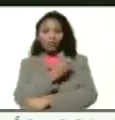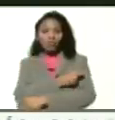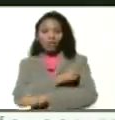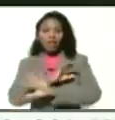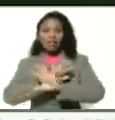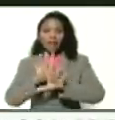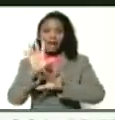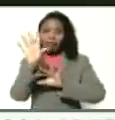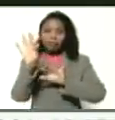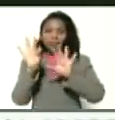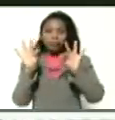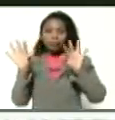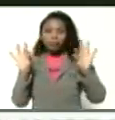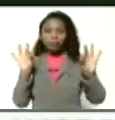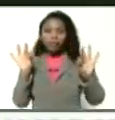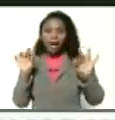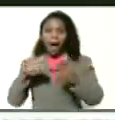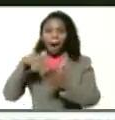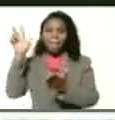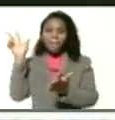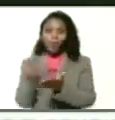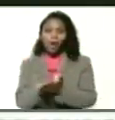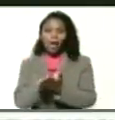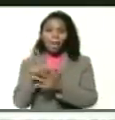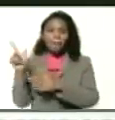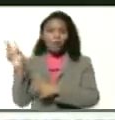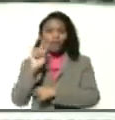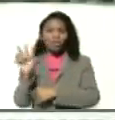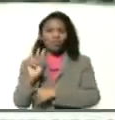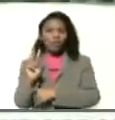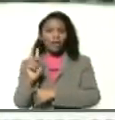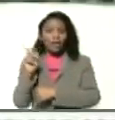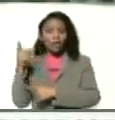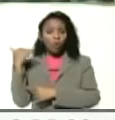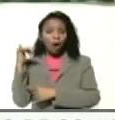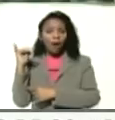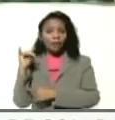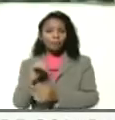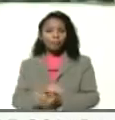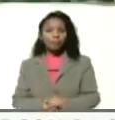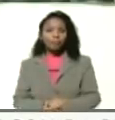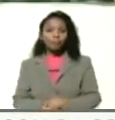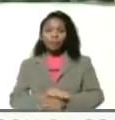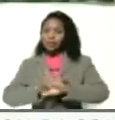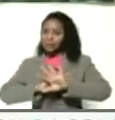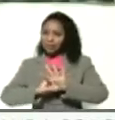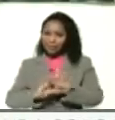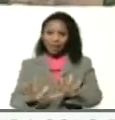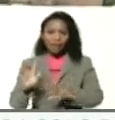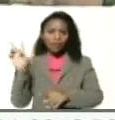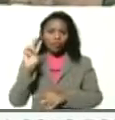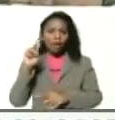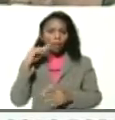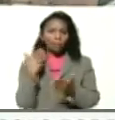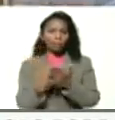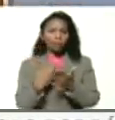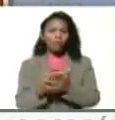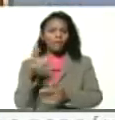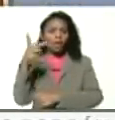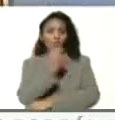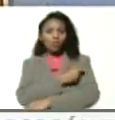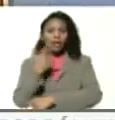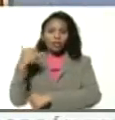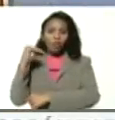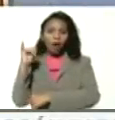seleccionadas aprobadas por venezuela que ellos tienen ya venezuela probó vacunas que ellos